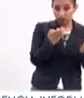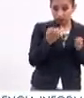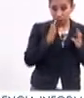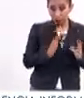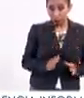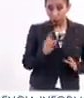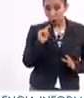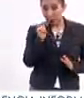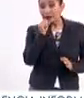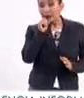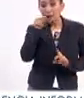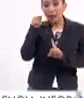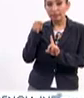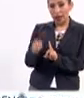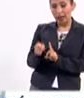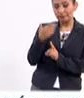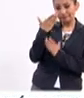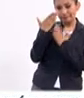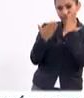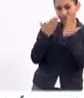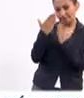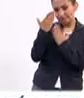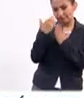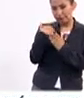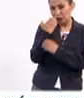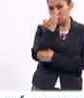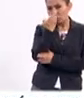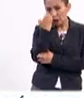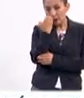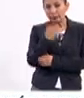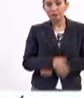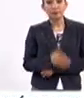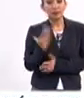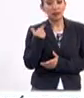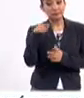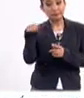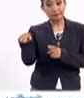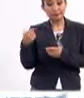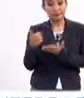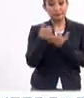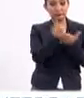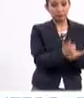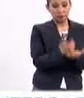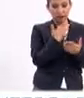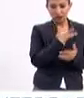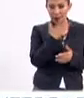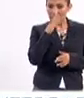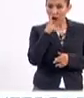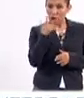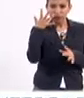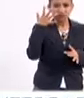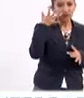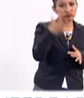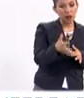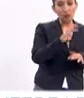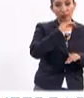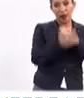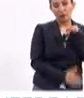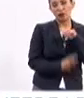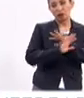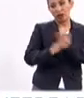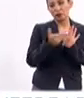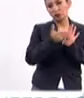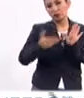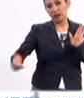física y técnica, sino también en la capacitación académica, aspecto que le permitirá contar con un mejor futuro una vez que